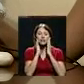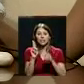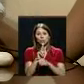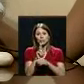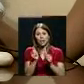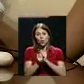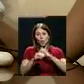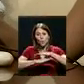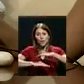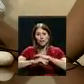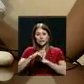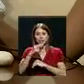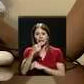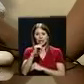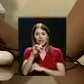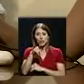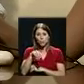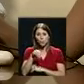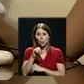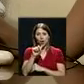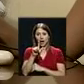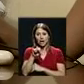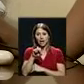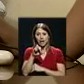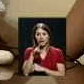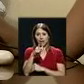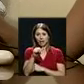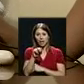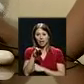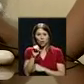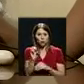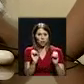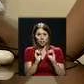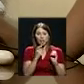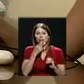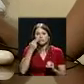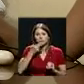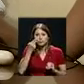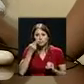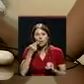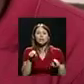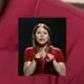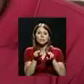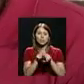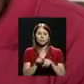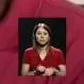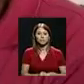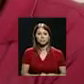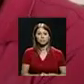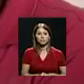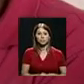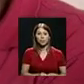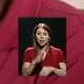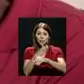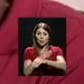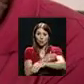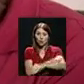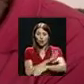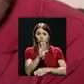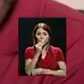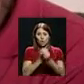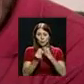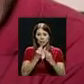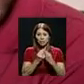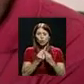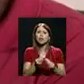a hipoalergénicos que no tienen perfume que se ponen también en las en la piel mejorar su alimentación